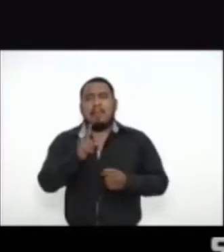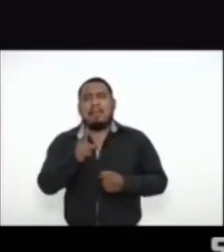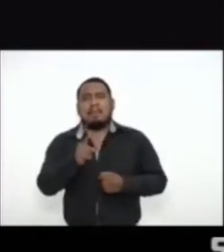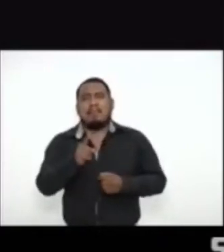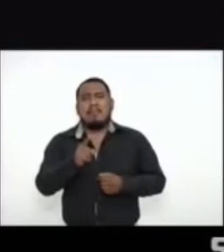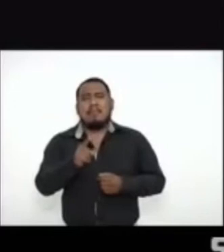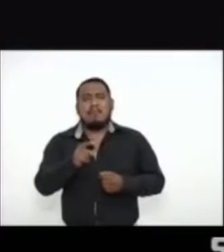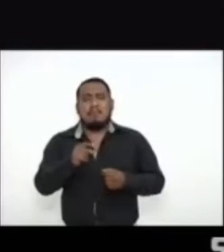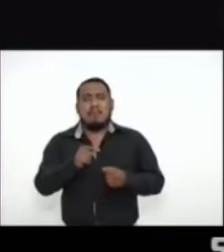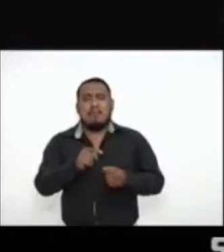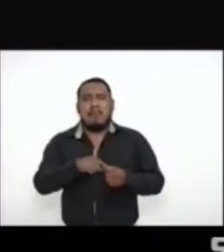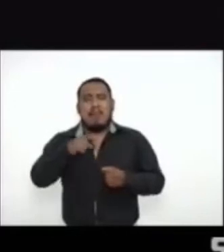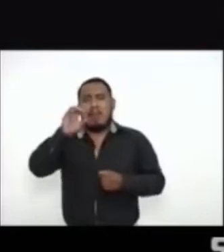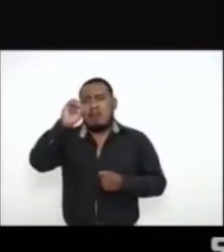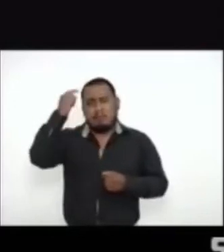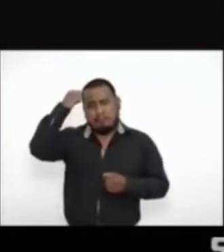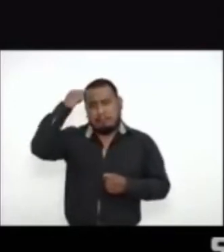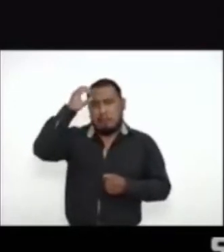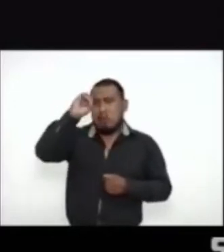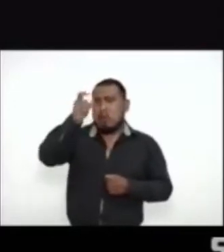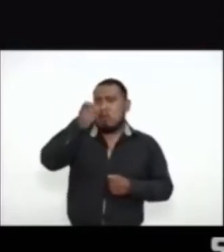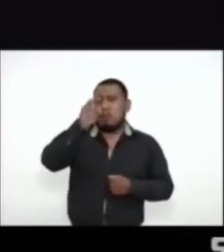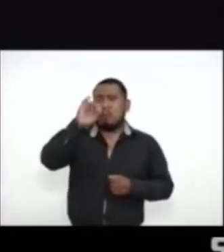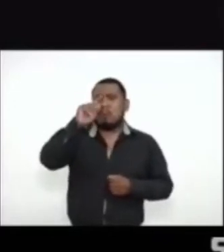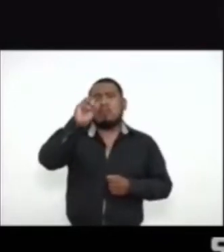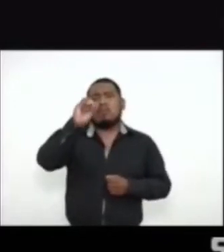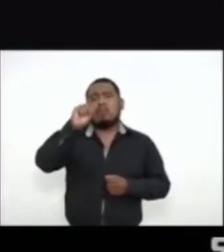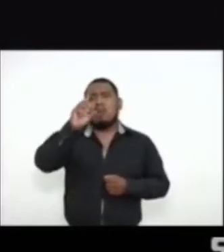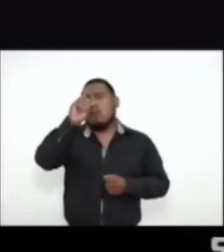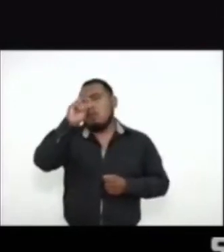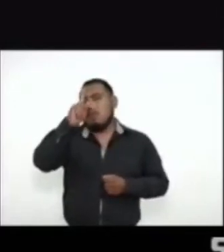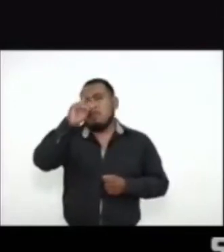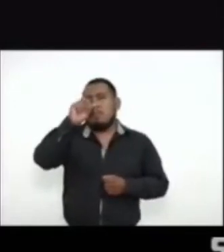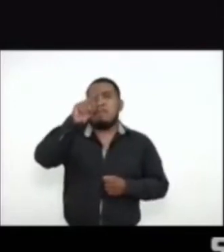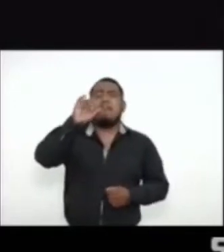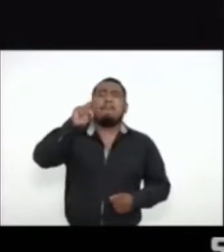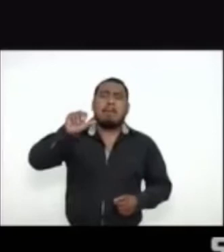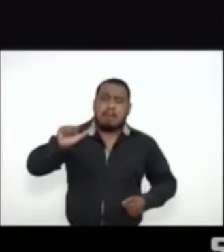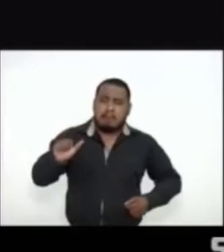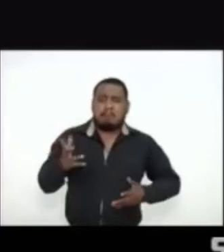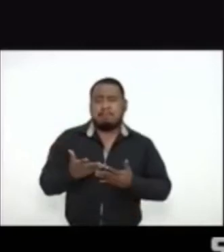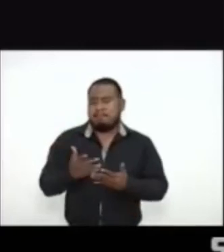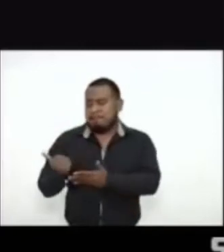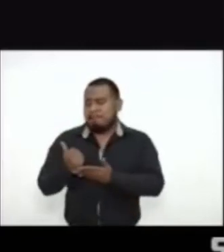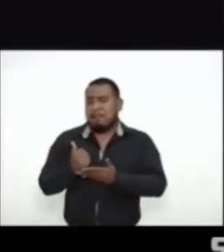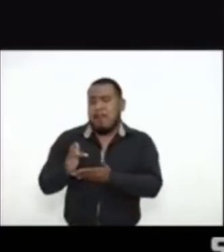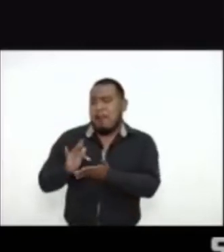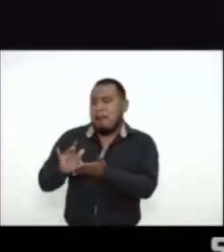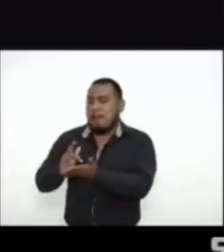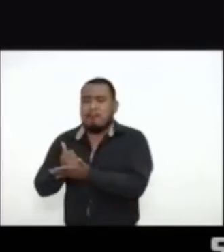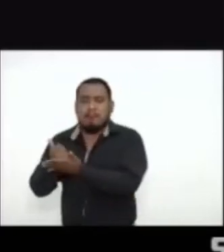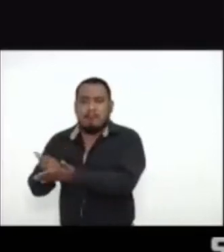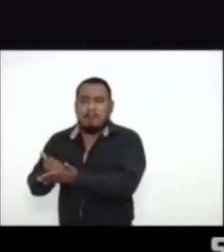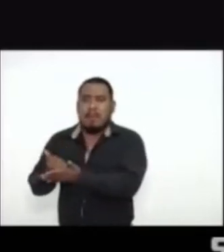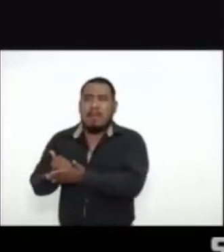dije? Está la oxitocina, está la serotonina, está la dopamina, y nos ayuda, uno,